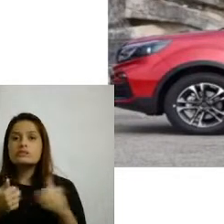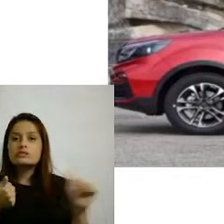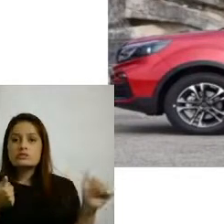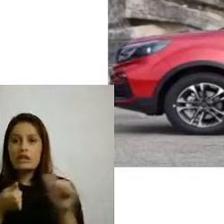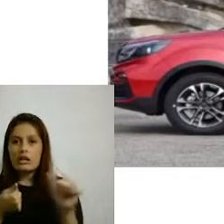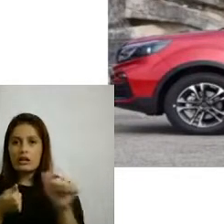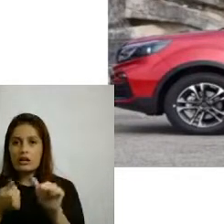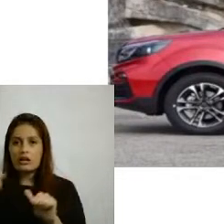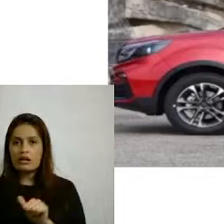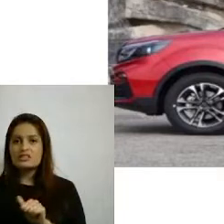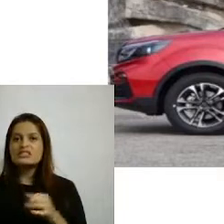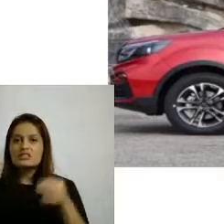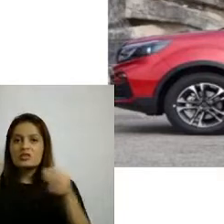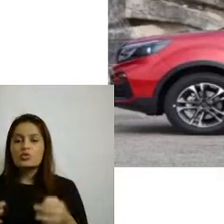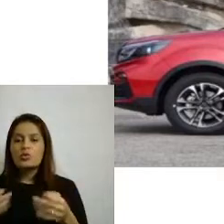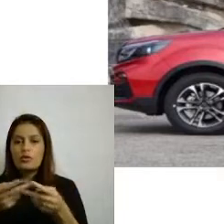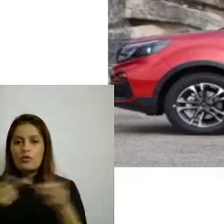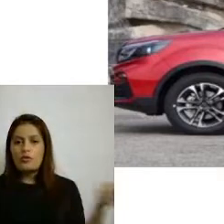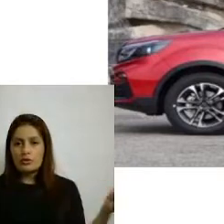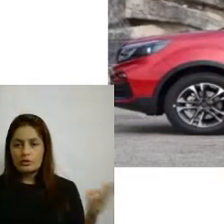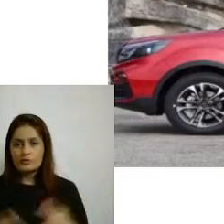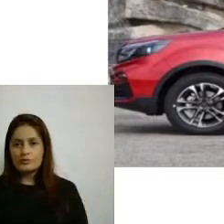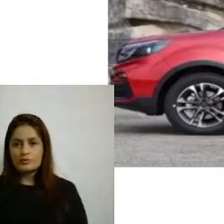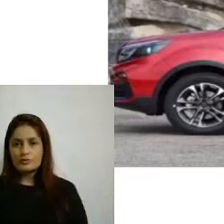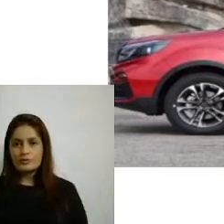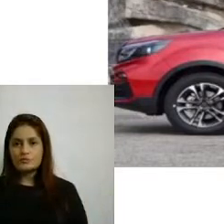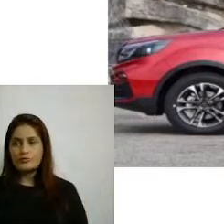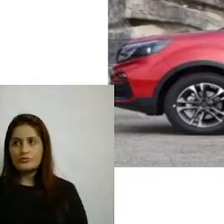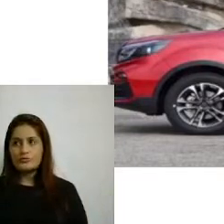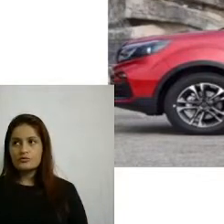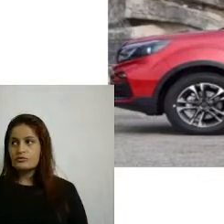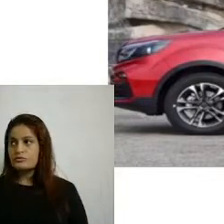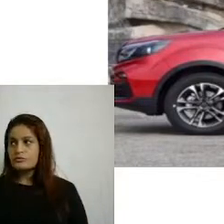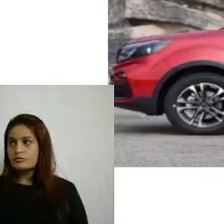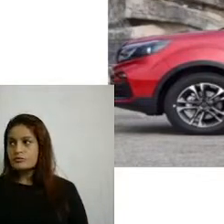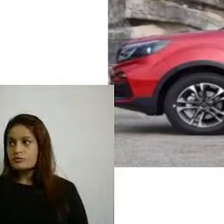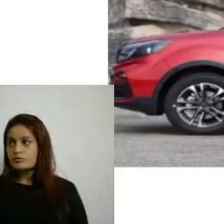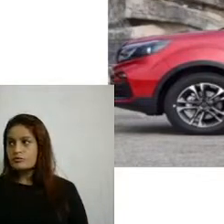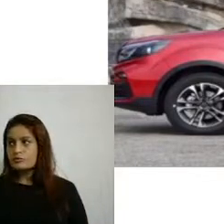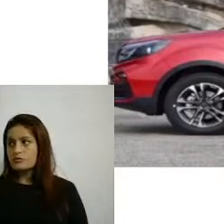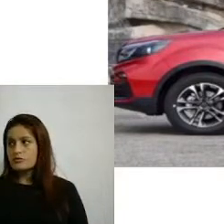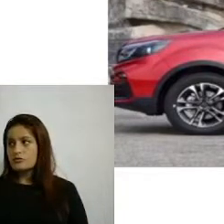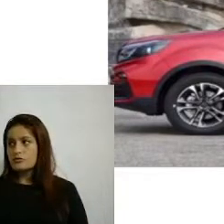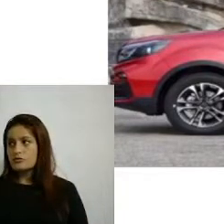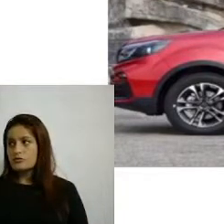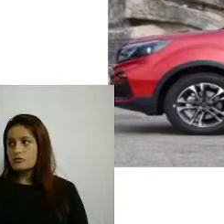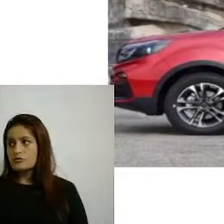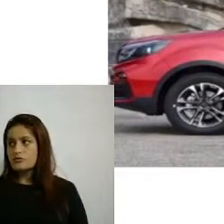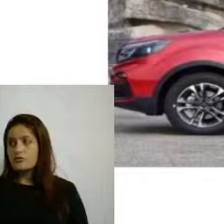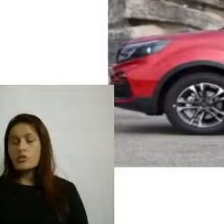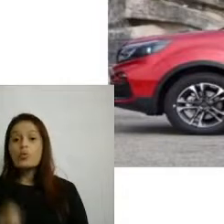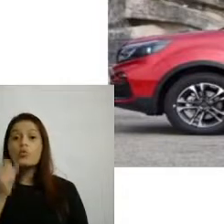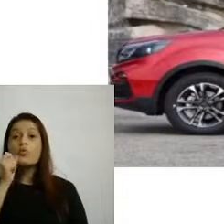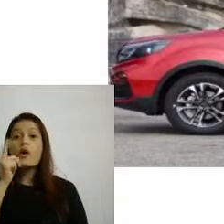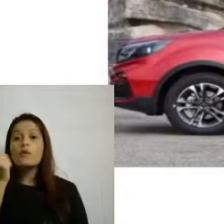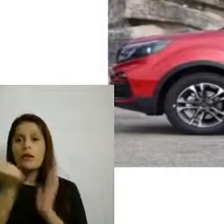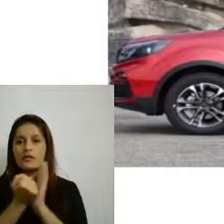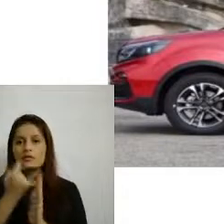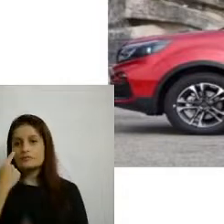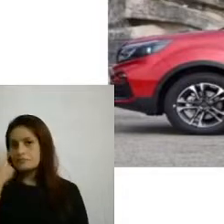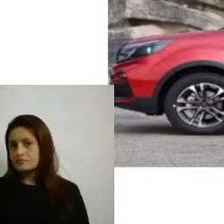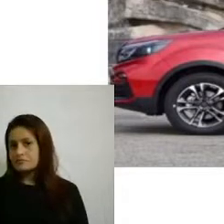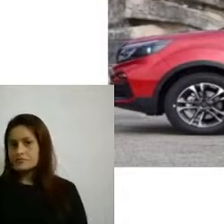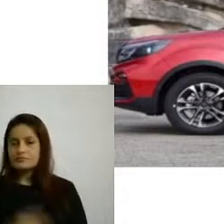actualmente Seguridad Pública. Estos son los modelos adjudicado, que son el Cross